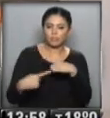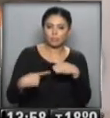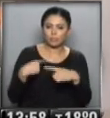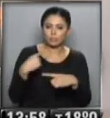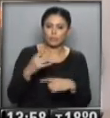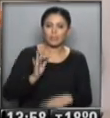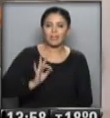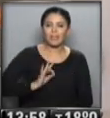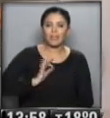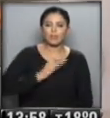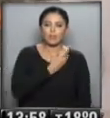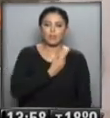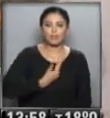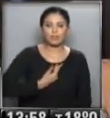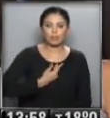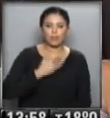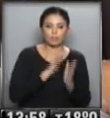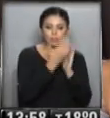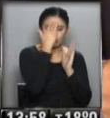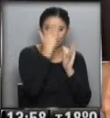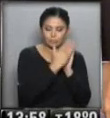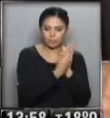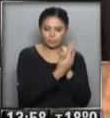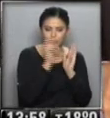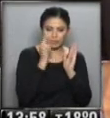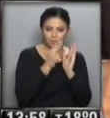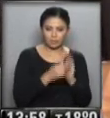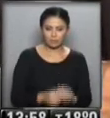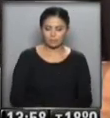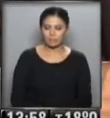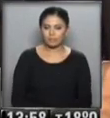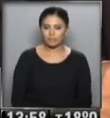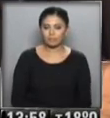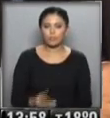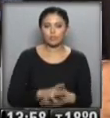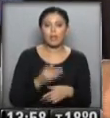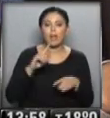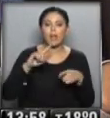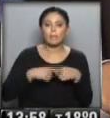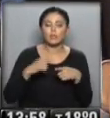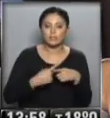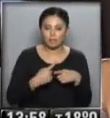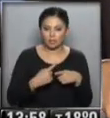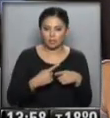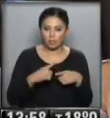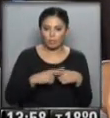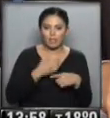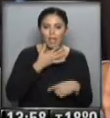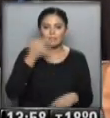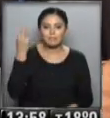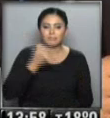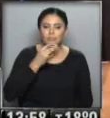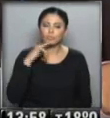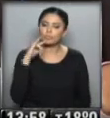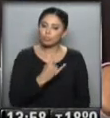años de gobierno constitucional. Justamente es la política quien debe definir cómo se